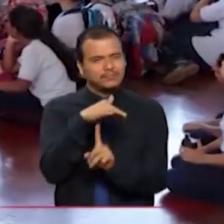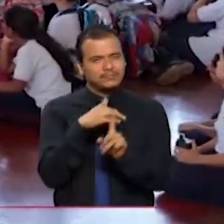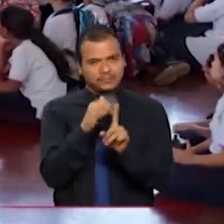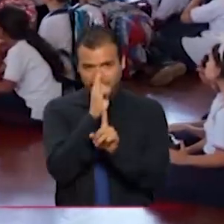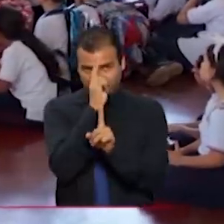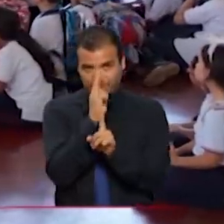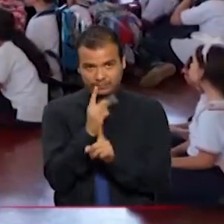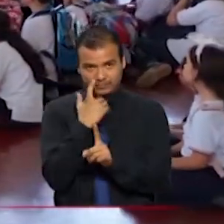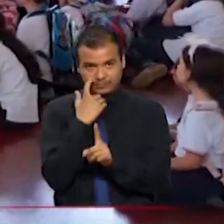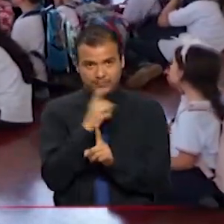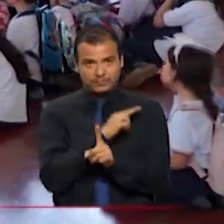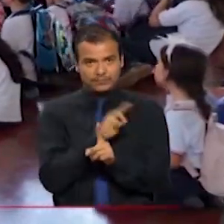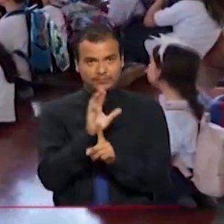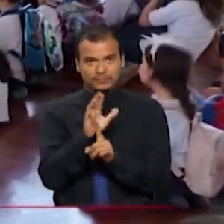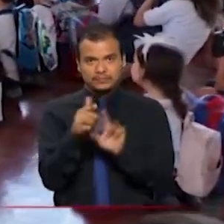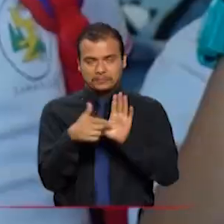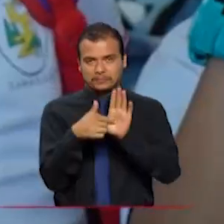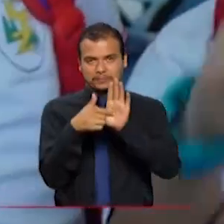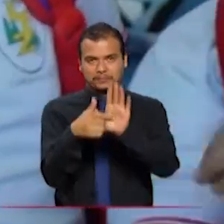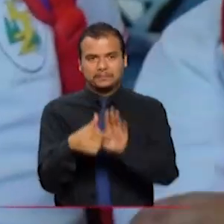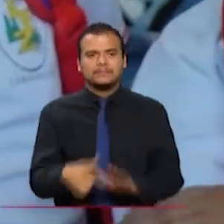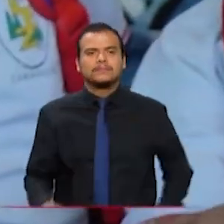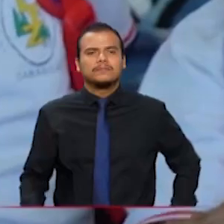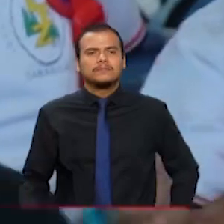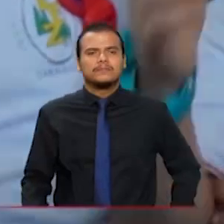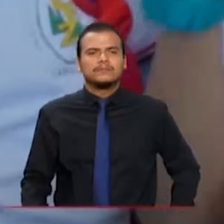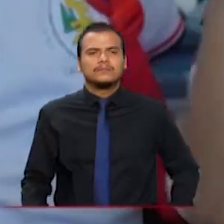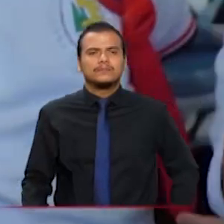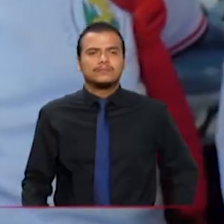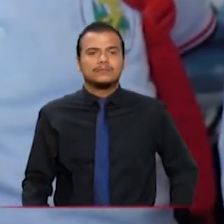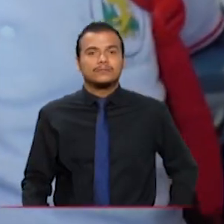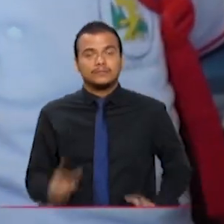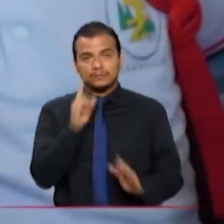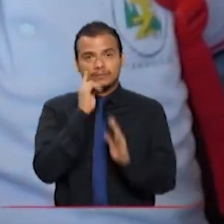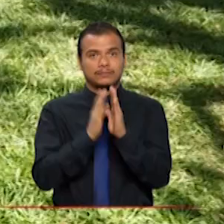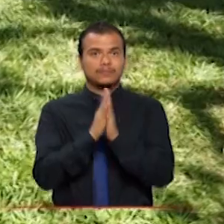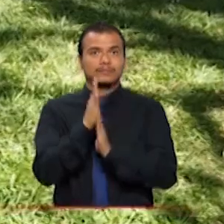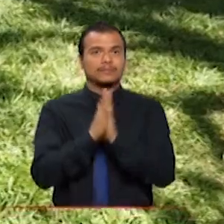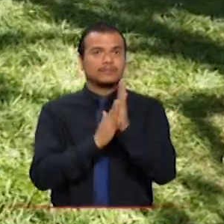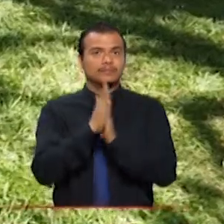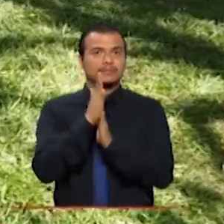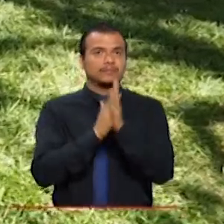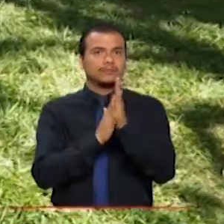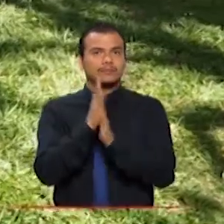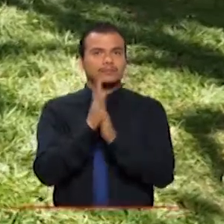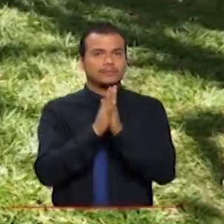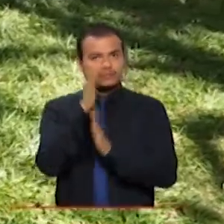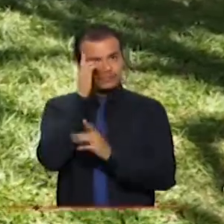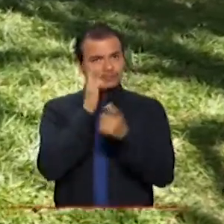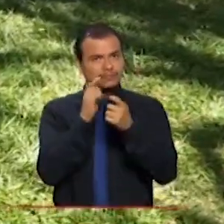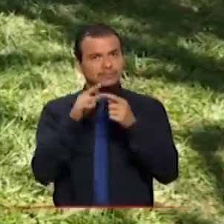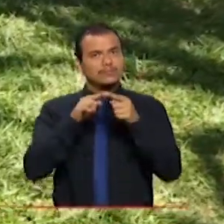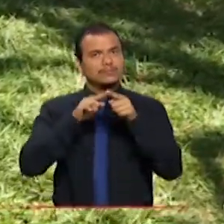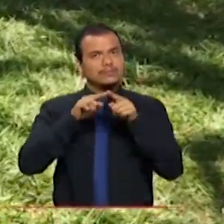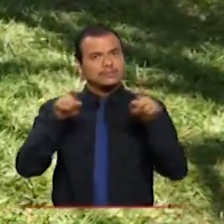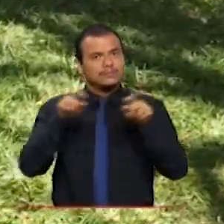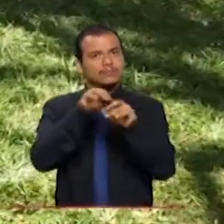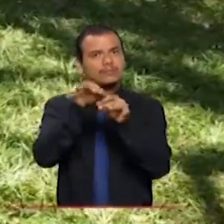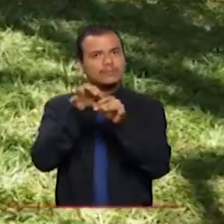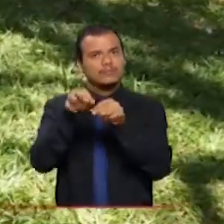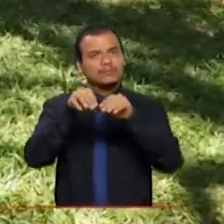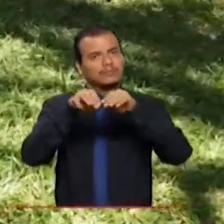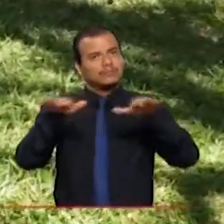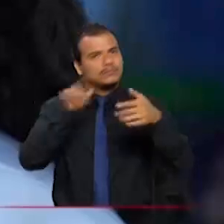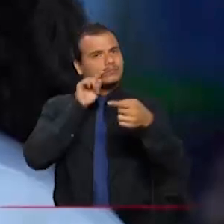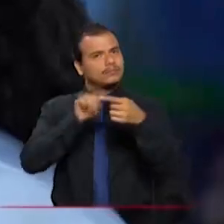riquezas naturales del Valle del Cauca. Se espera poder llevar esta iniciativa a otros municipios y que sean cada vez